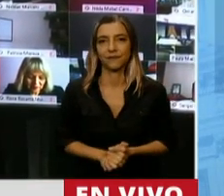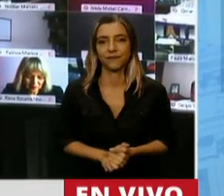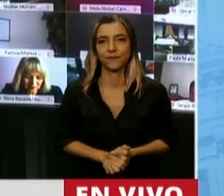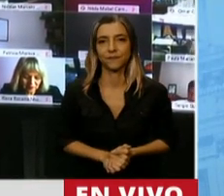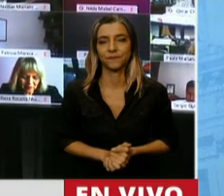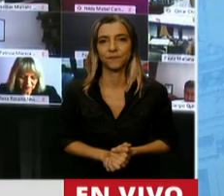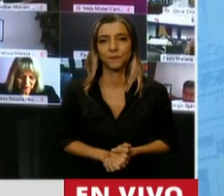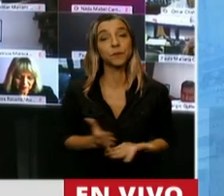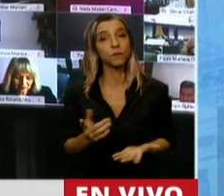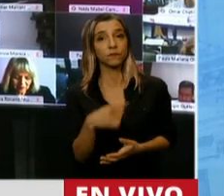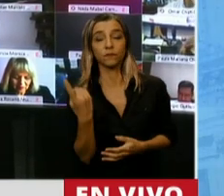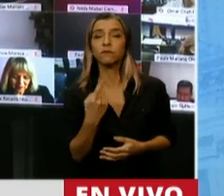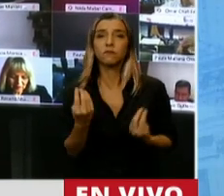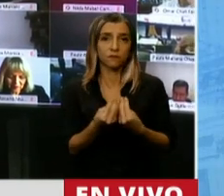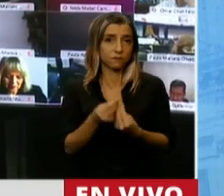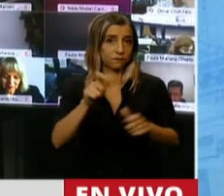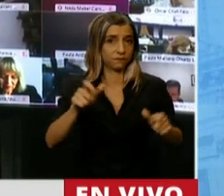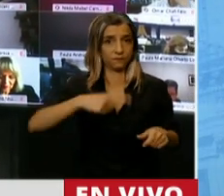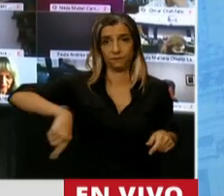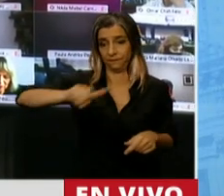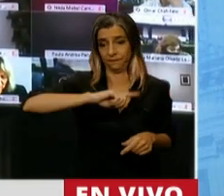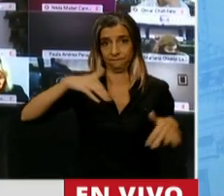Efectivamente, muchos de los que estamos acá, señor presidente,